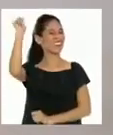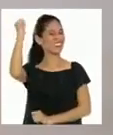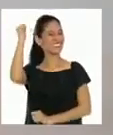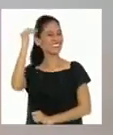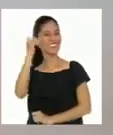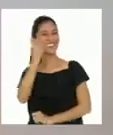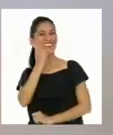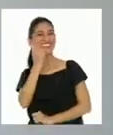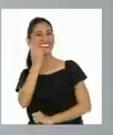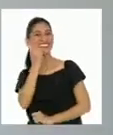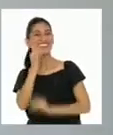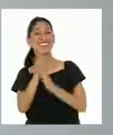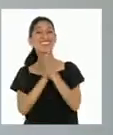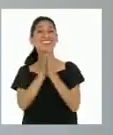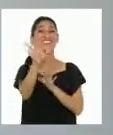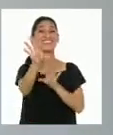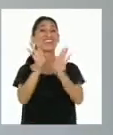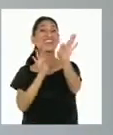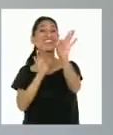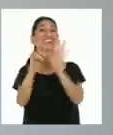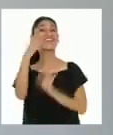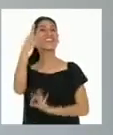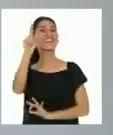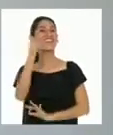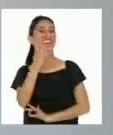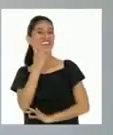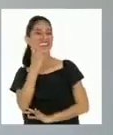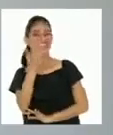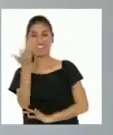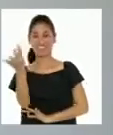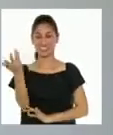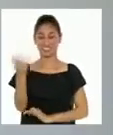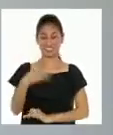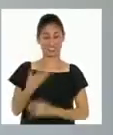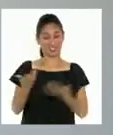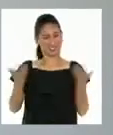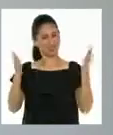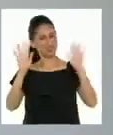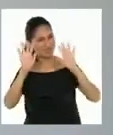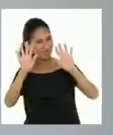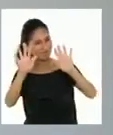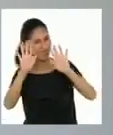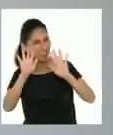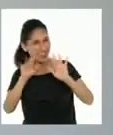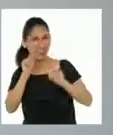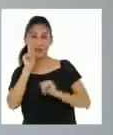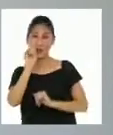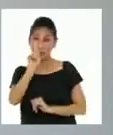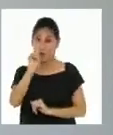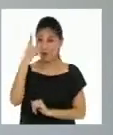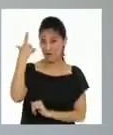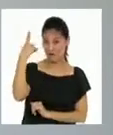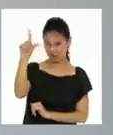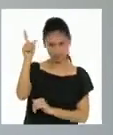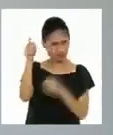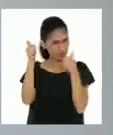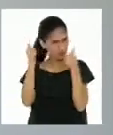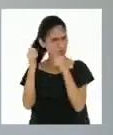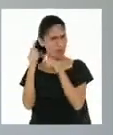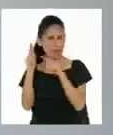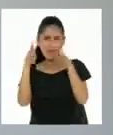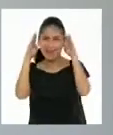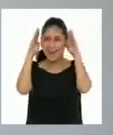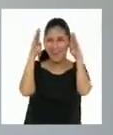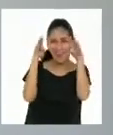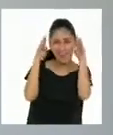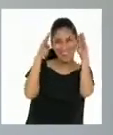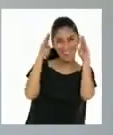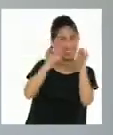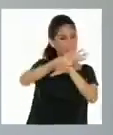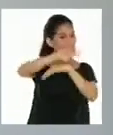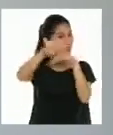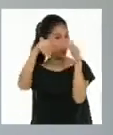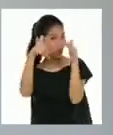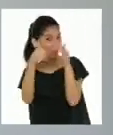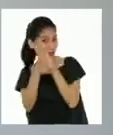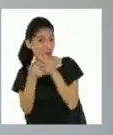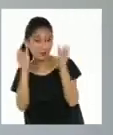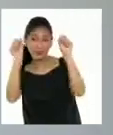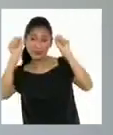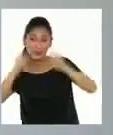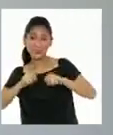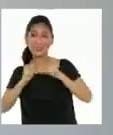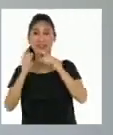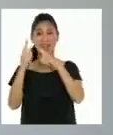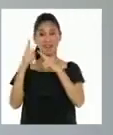lo demás. Tocino, un verdadero líder es quien escucha a las y los demás. Asimismo, busca el diálogo y la toma